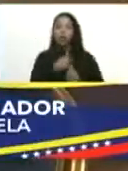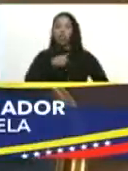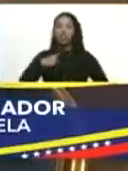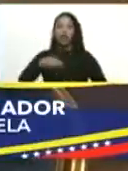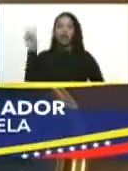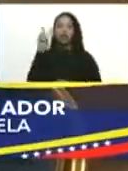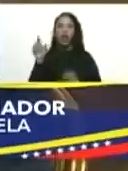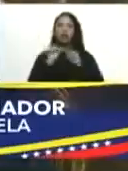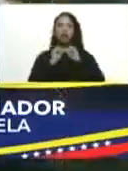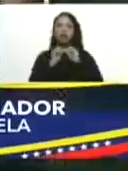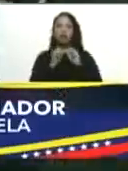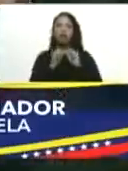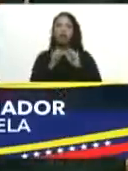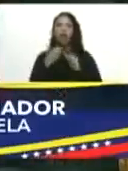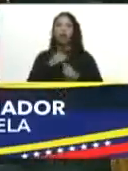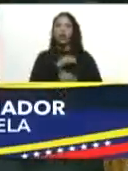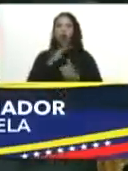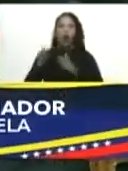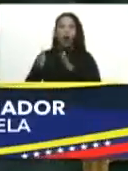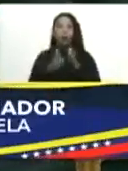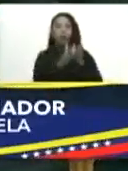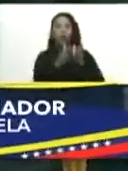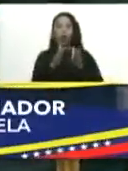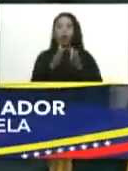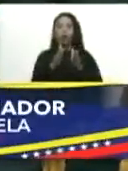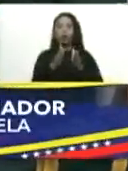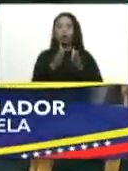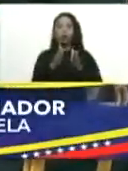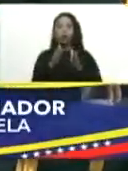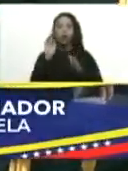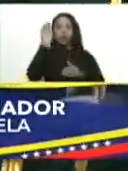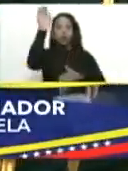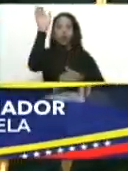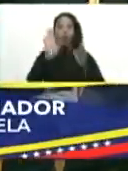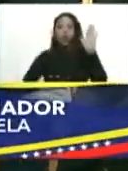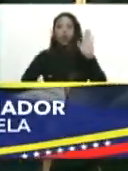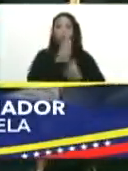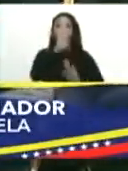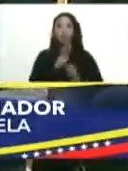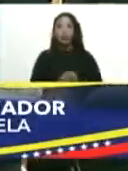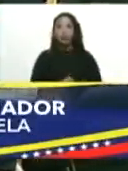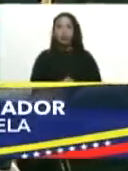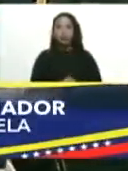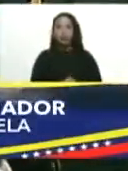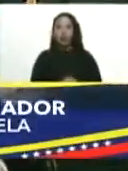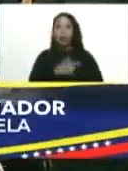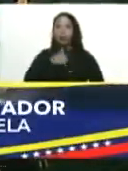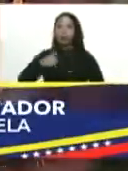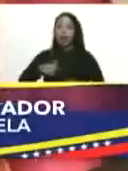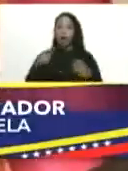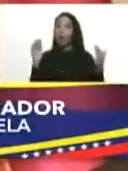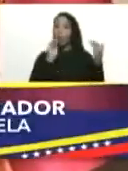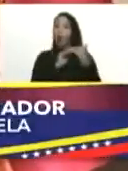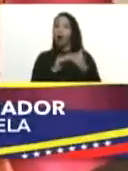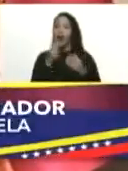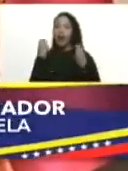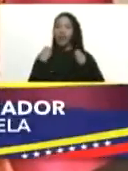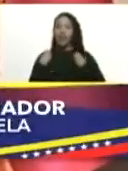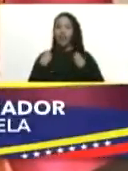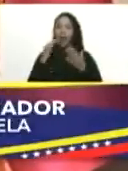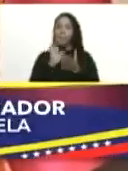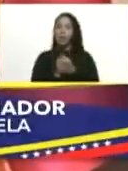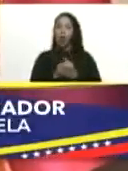Venezuela continuaremos nuestro camino de redención, de desarrollo y de destino común. ¡Que viva la amistad de China y